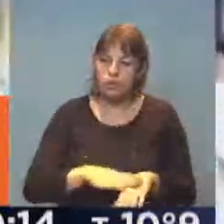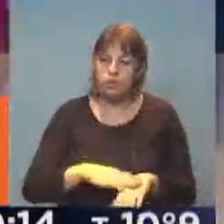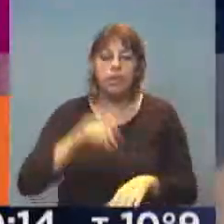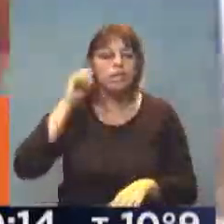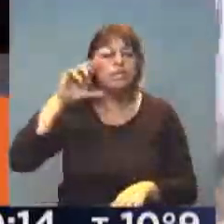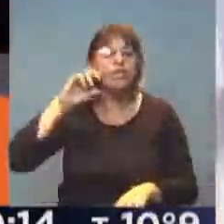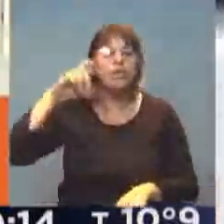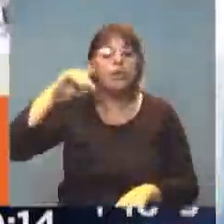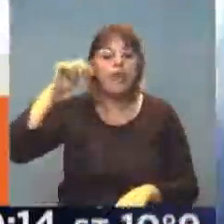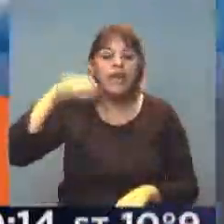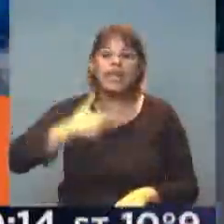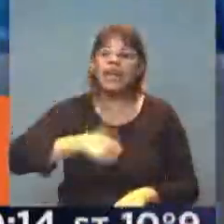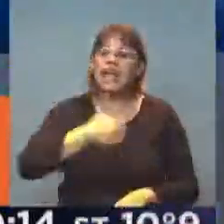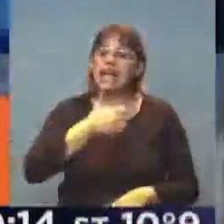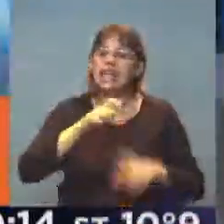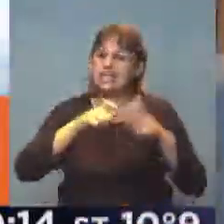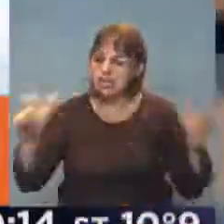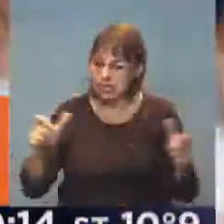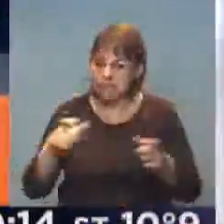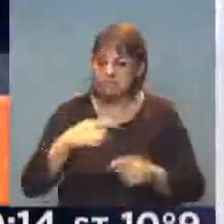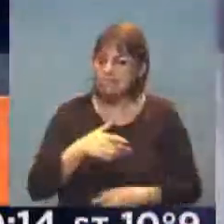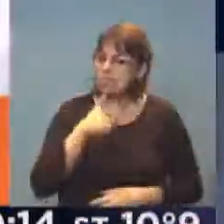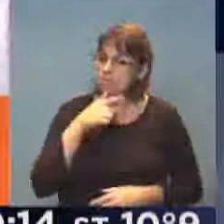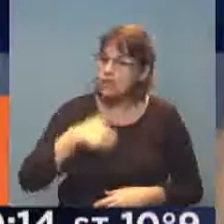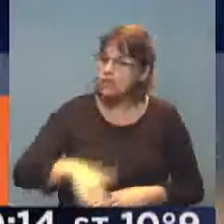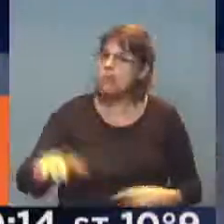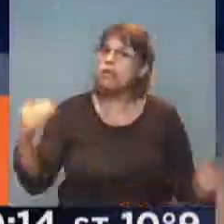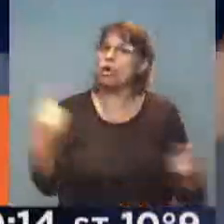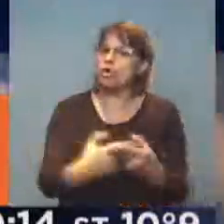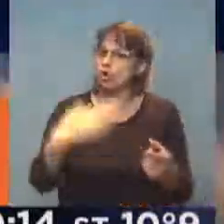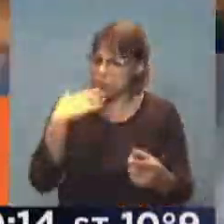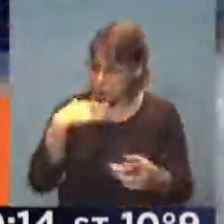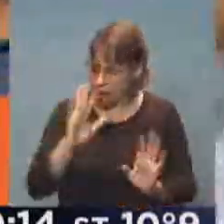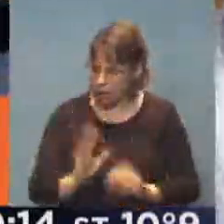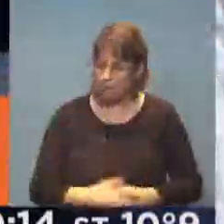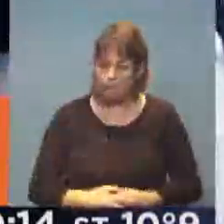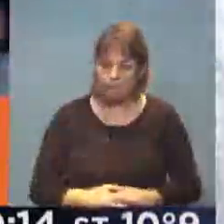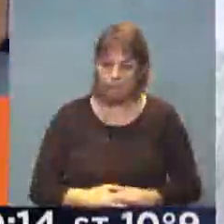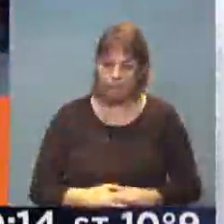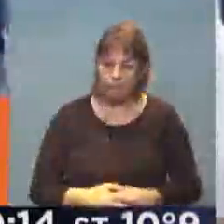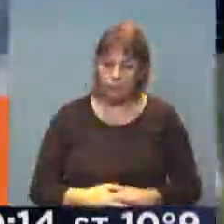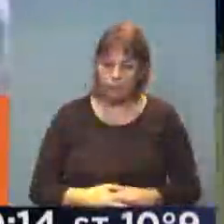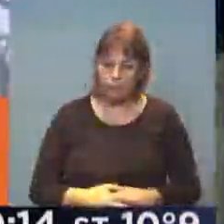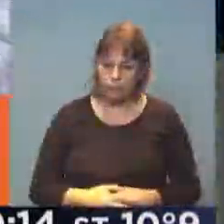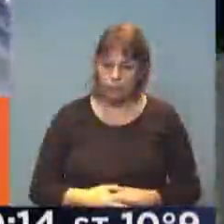Giordana, se llevan el cheque y posible rival de Boca, ¿eh? Tiene que dejar a